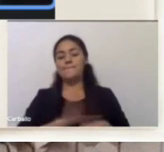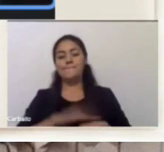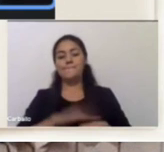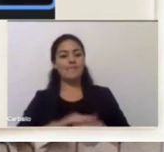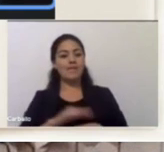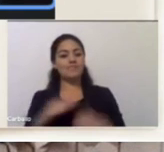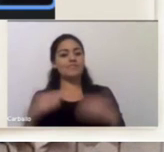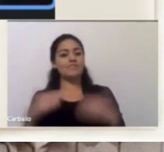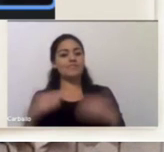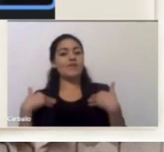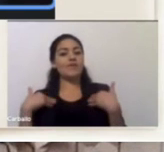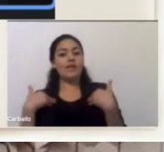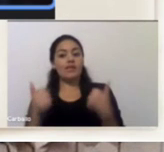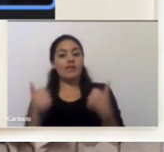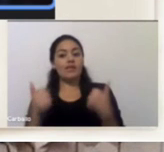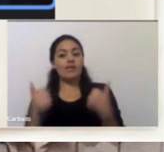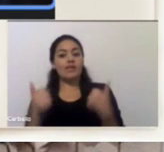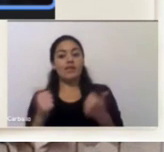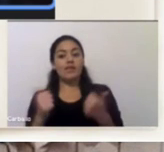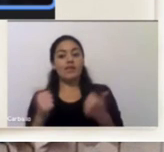actividades.